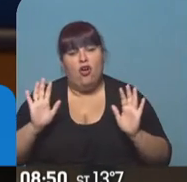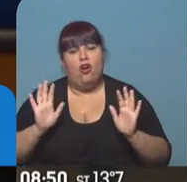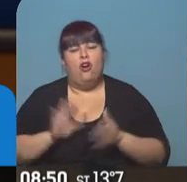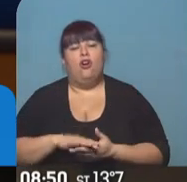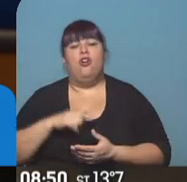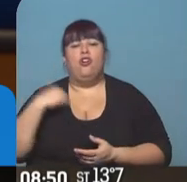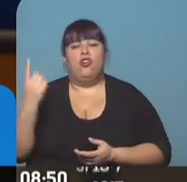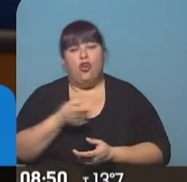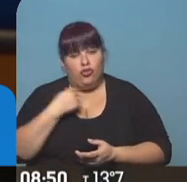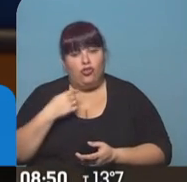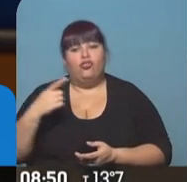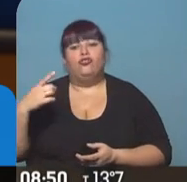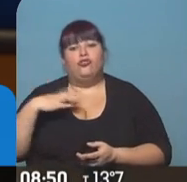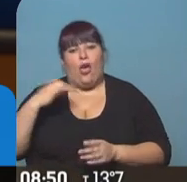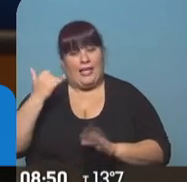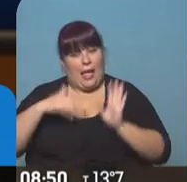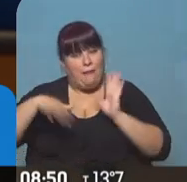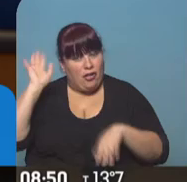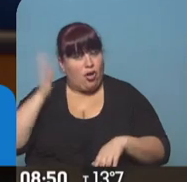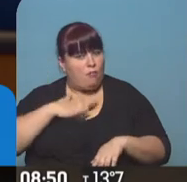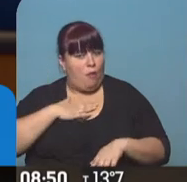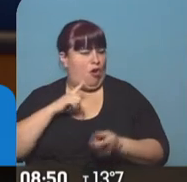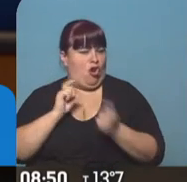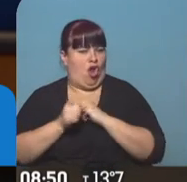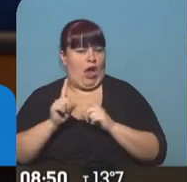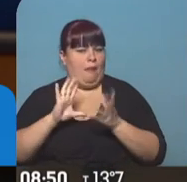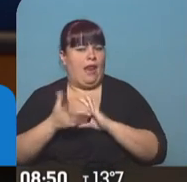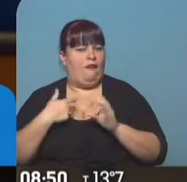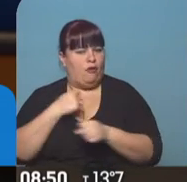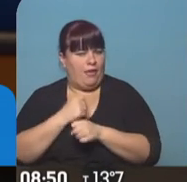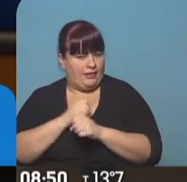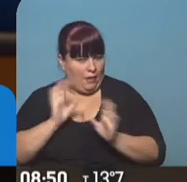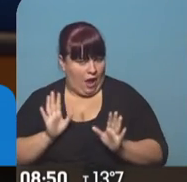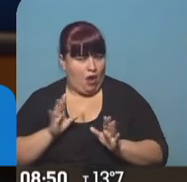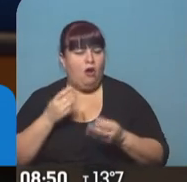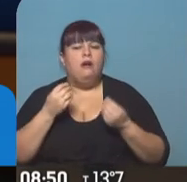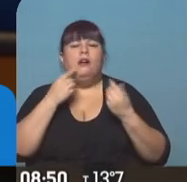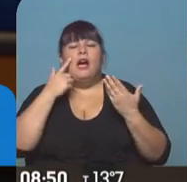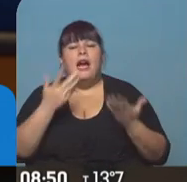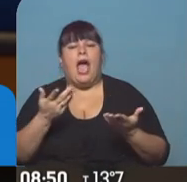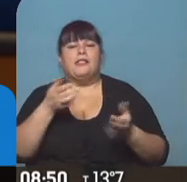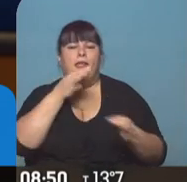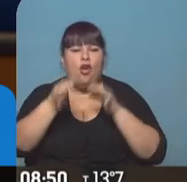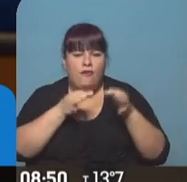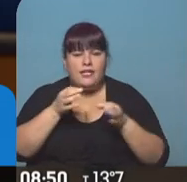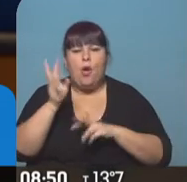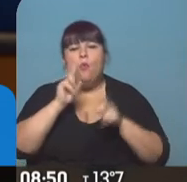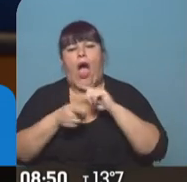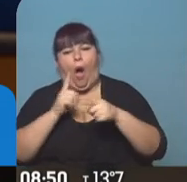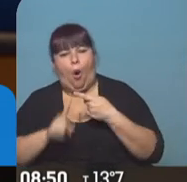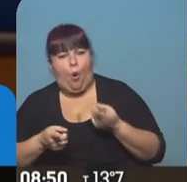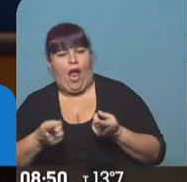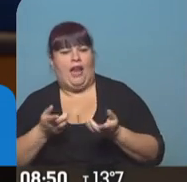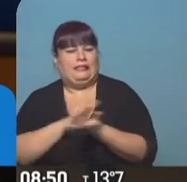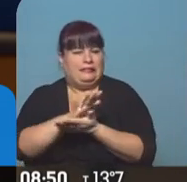nosotros aún teniendo mayoría propia no vamos a cambiar nuestra forma de trabajar que tiene que ver con dialogar buscar consensos